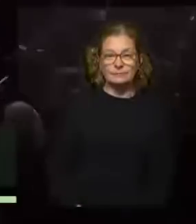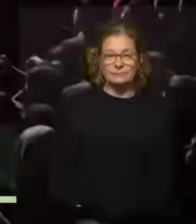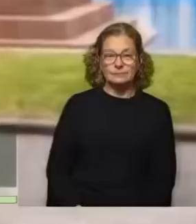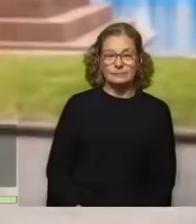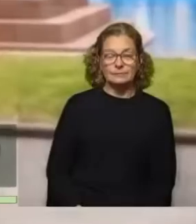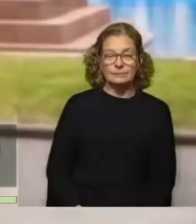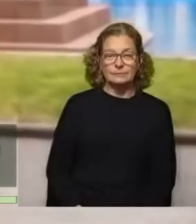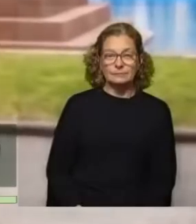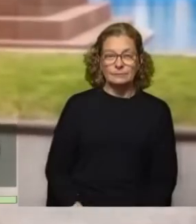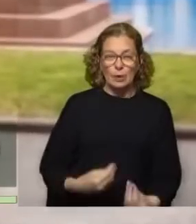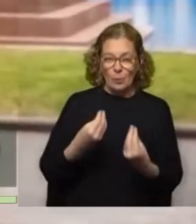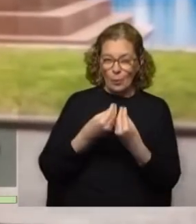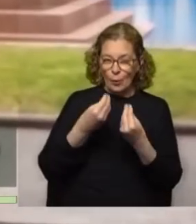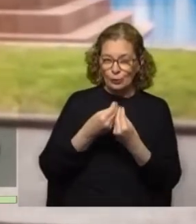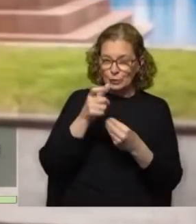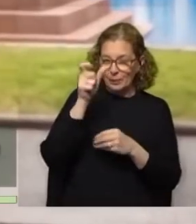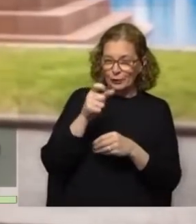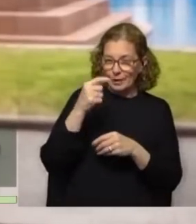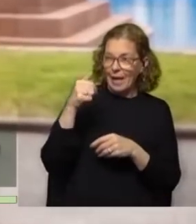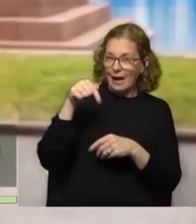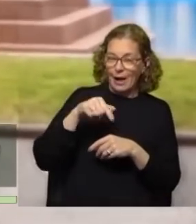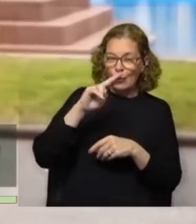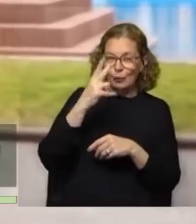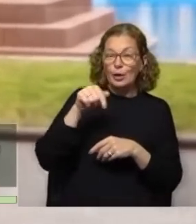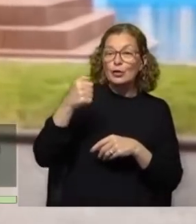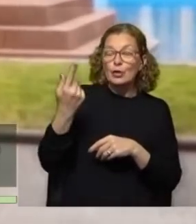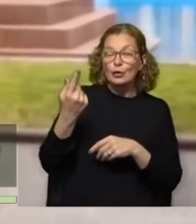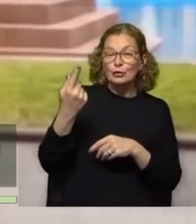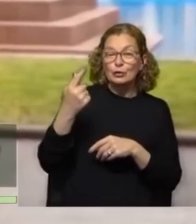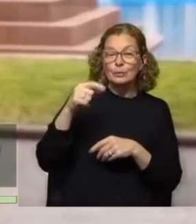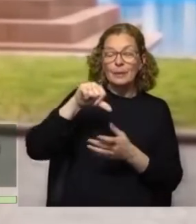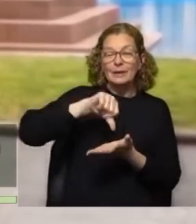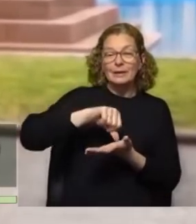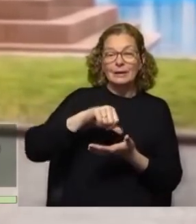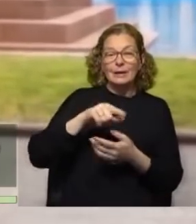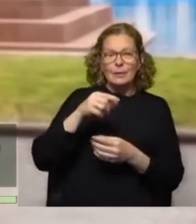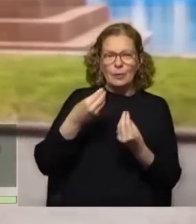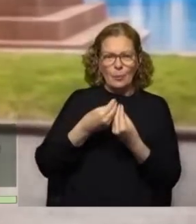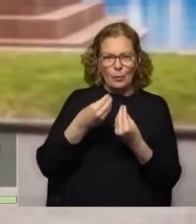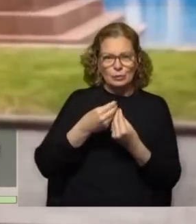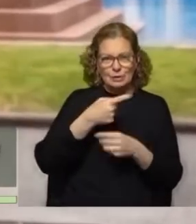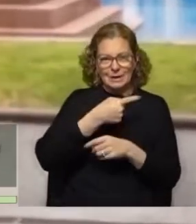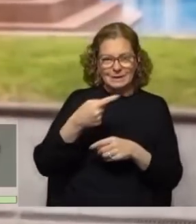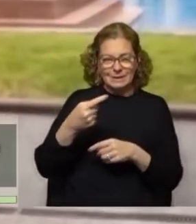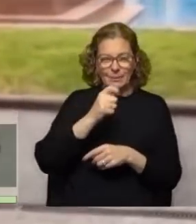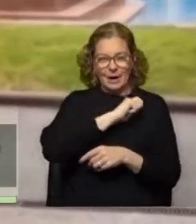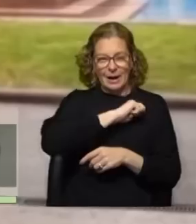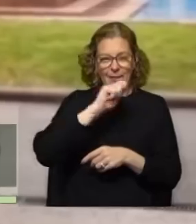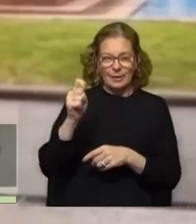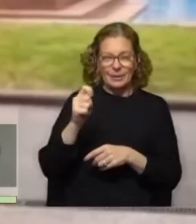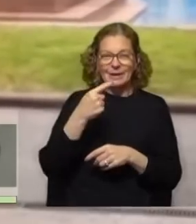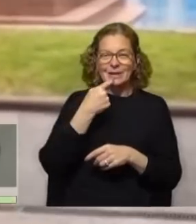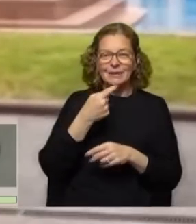con artistas nacionales e internacionales se realizó la cuadragésima novena edición de la semana de lavalleja